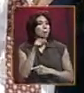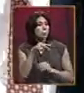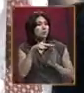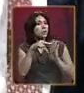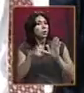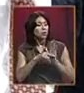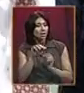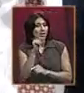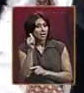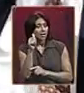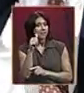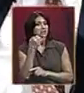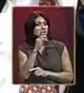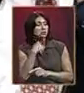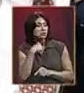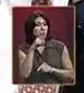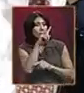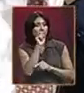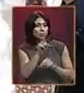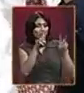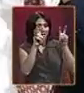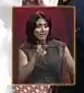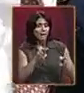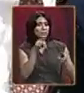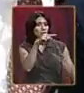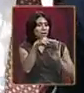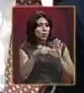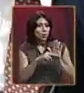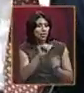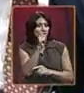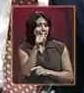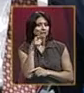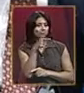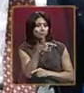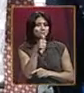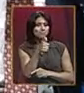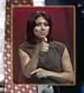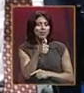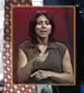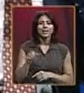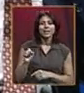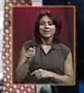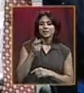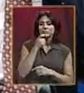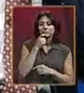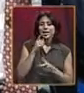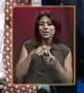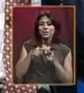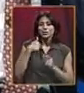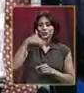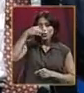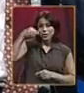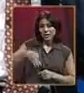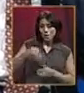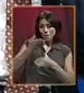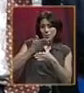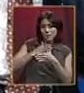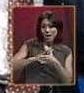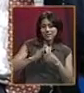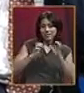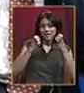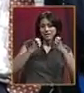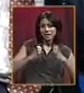pregunta en el examen, se saca un 10. Bueno, muchas gracias. Entonces yo creo que parte de la estrategia de desarrollo de un